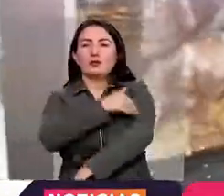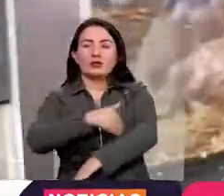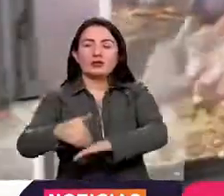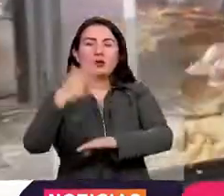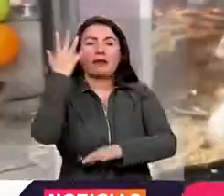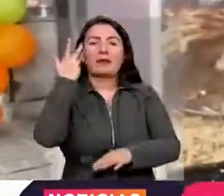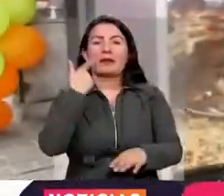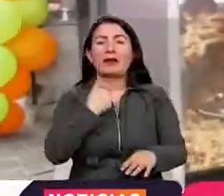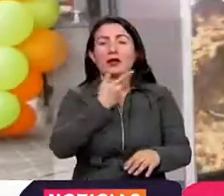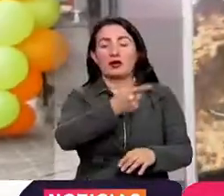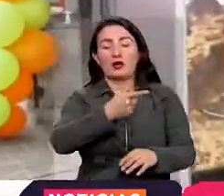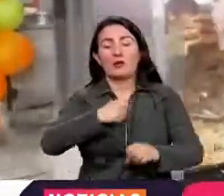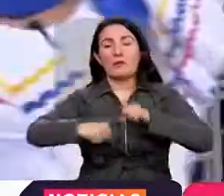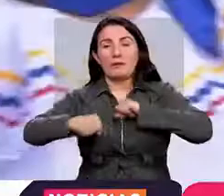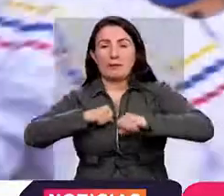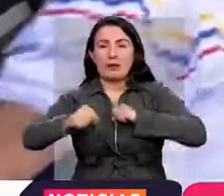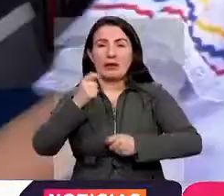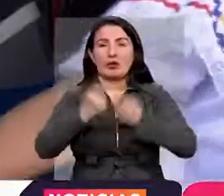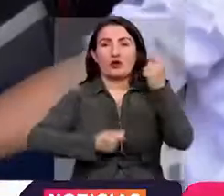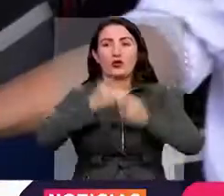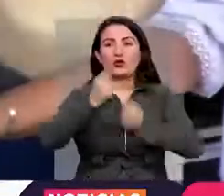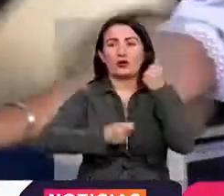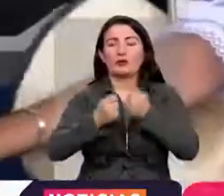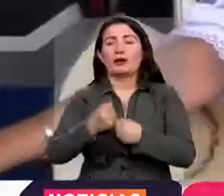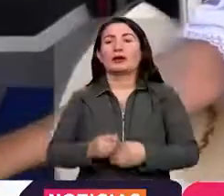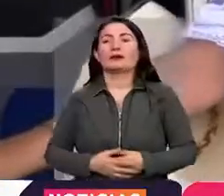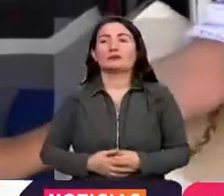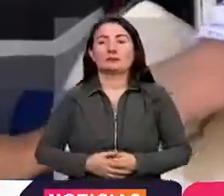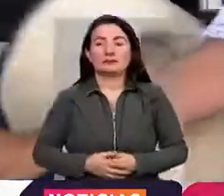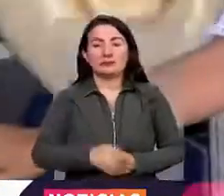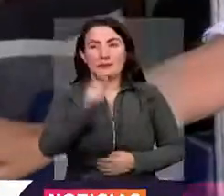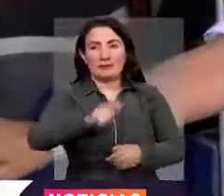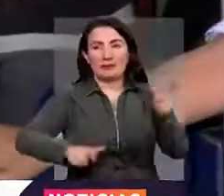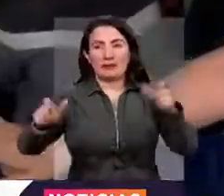diarios, siendo el motor de la economía de un gran número de familias capitalinas.